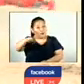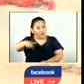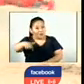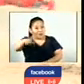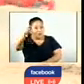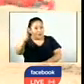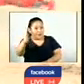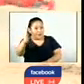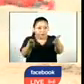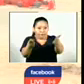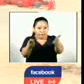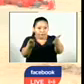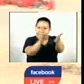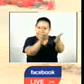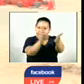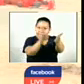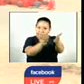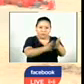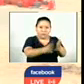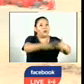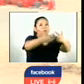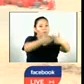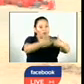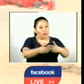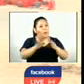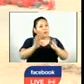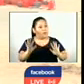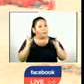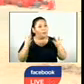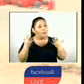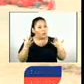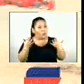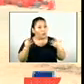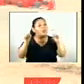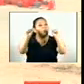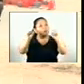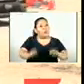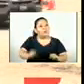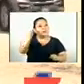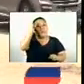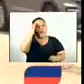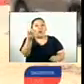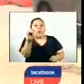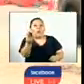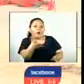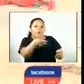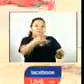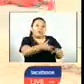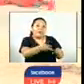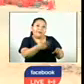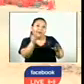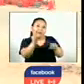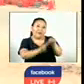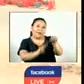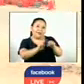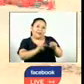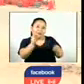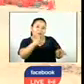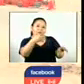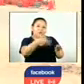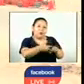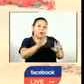ya que tengamos adjudicada la empresa ya vamos a poder tener la cantidad de ahorros de acuerdo al